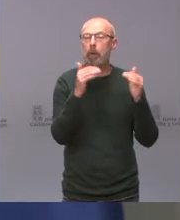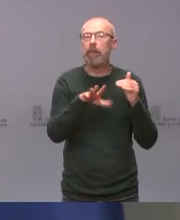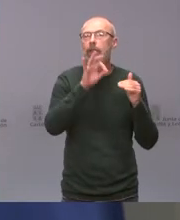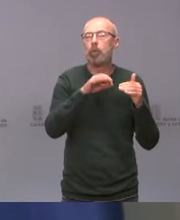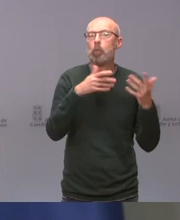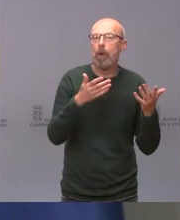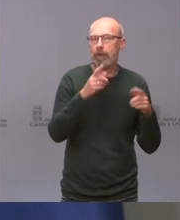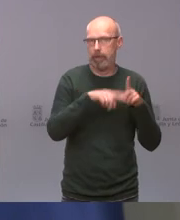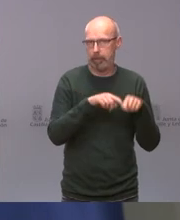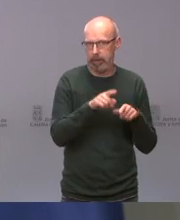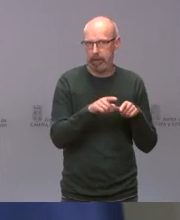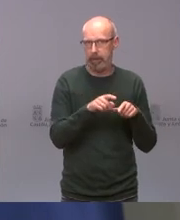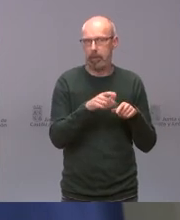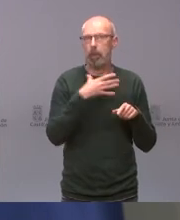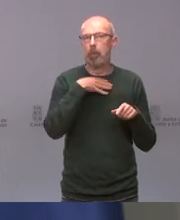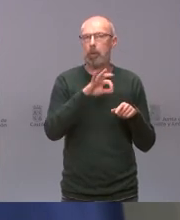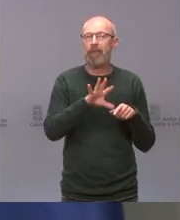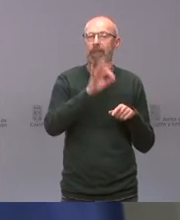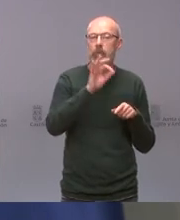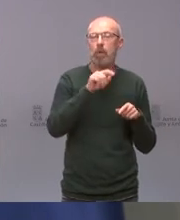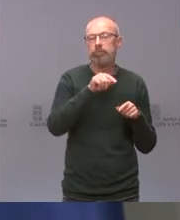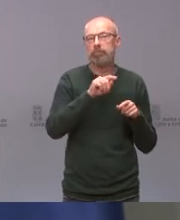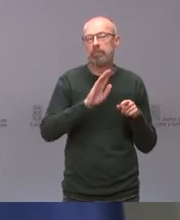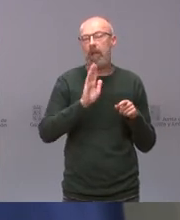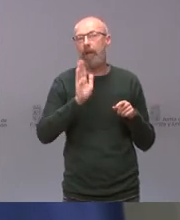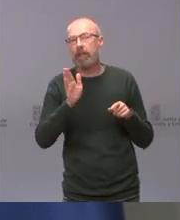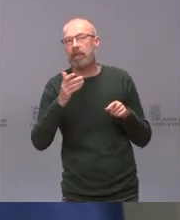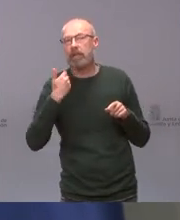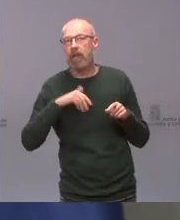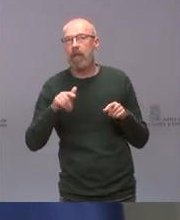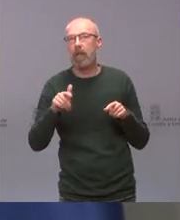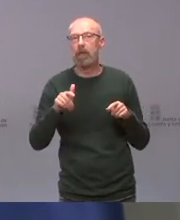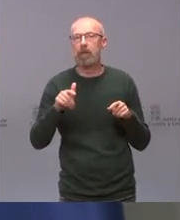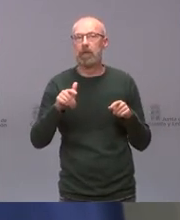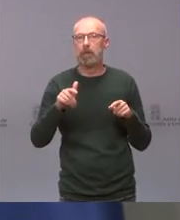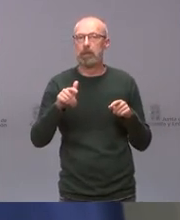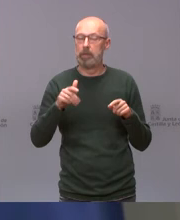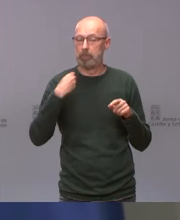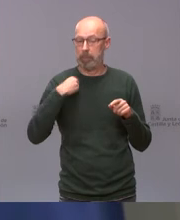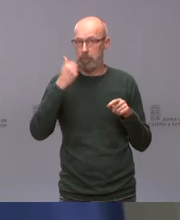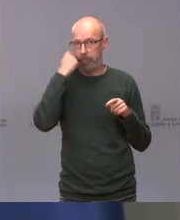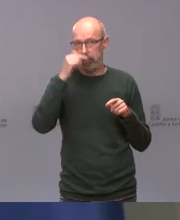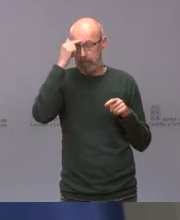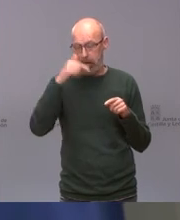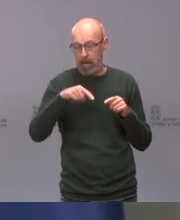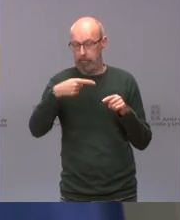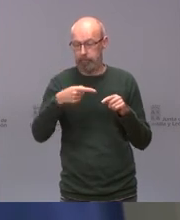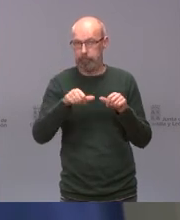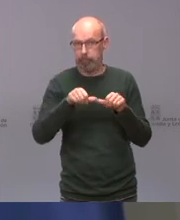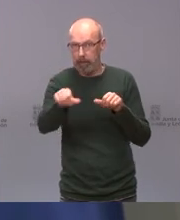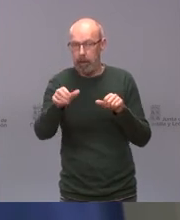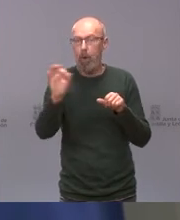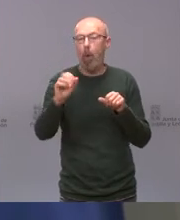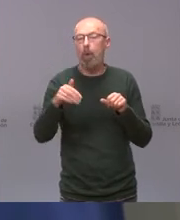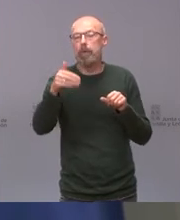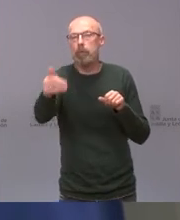haber decisiones que afectasen ya ese mismo fin de semana, pero va a depender un poco